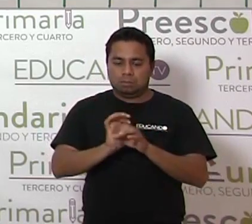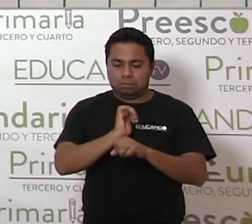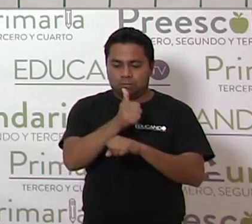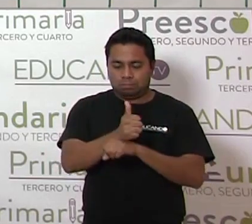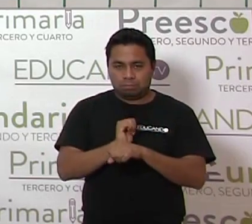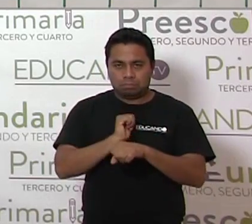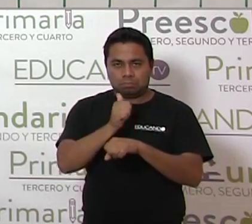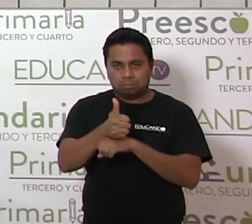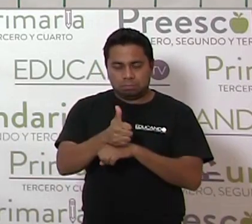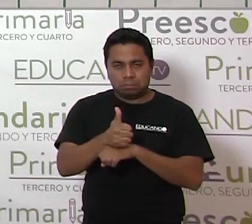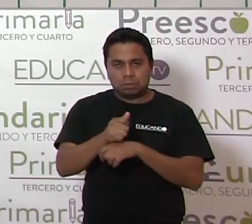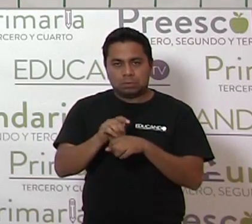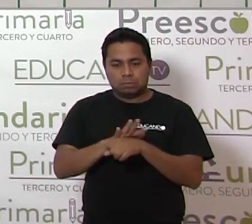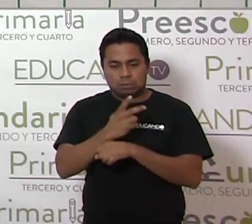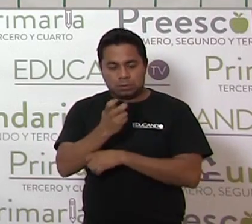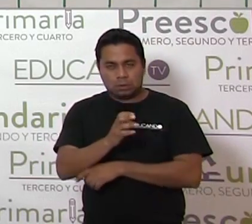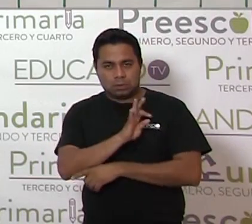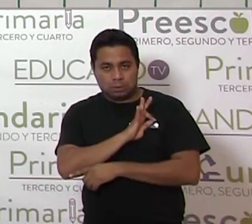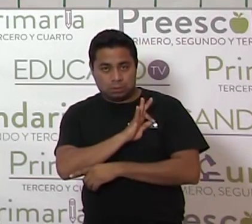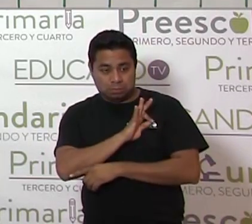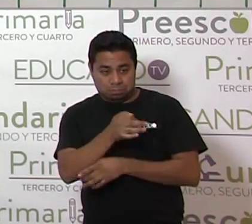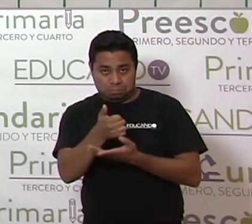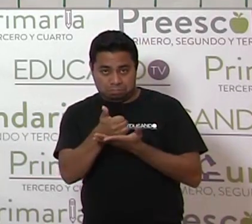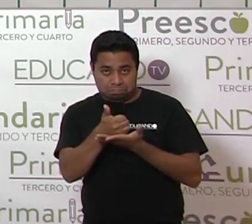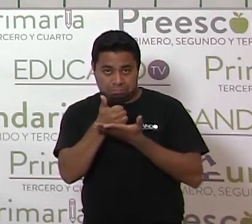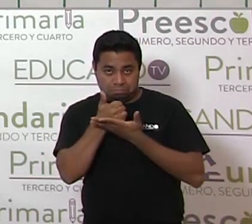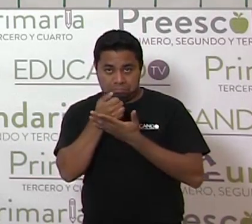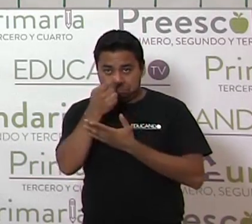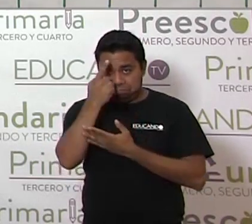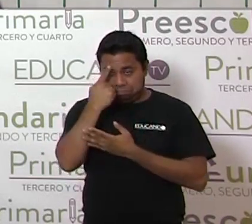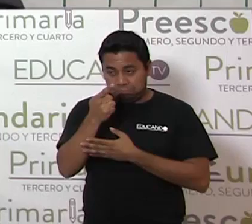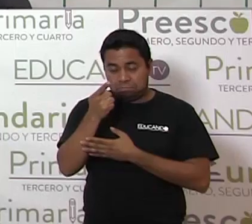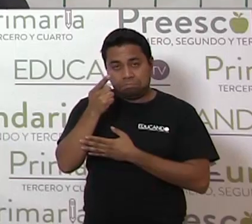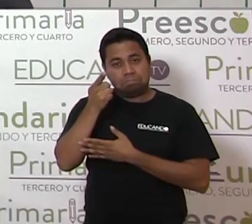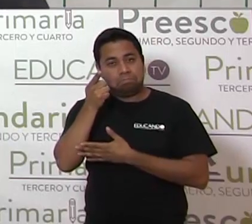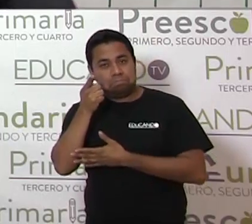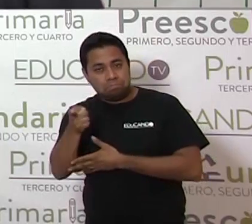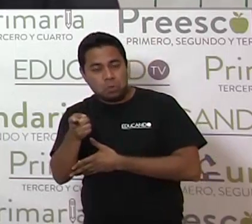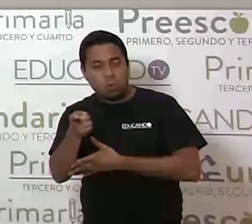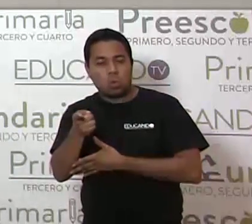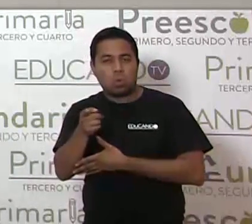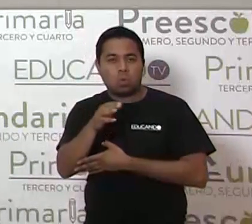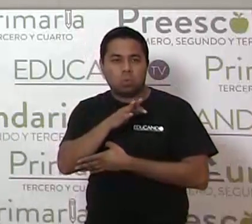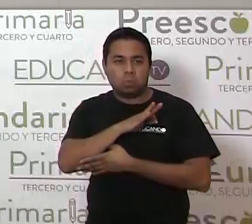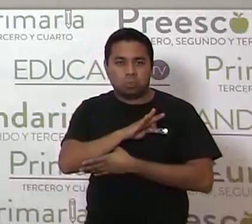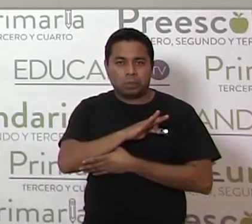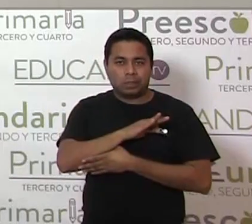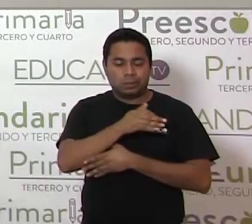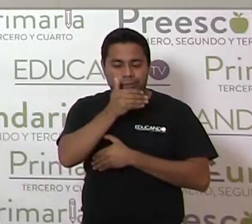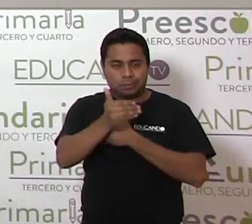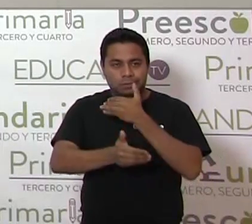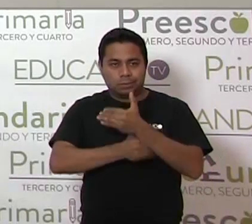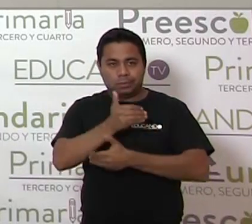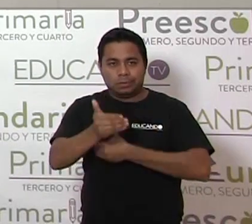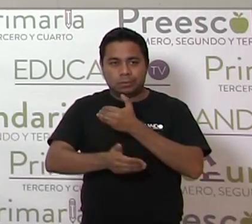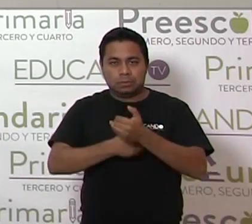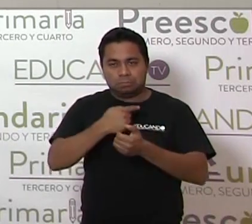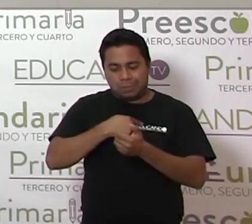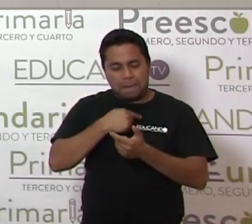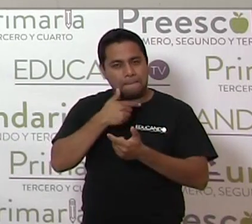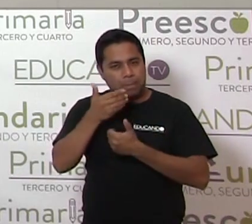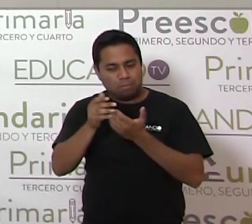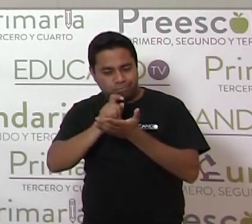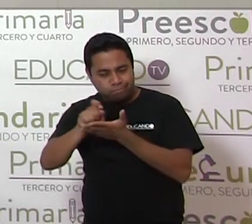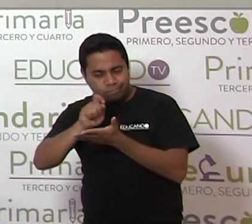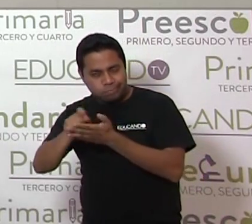ir definiéndolos porque esto te va a prestar a poder hacer de forma sincronizada